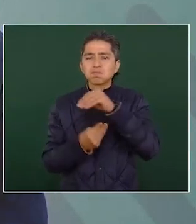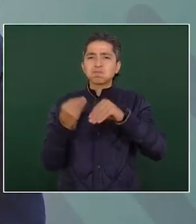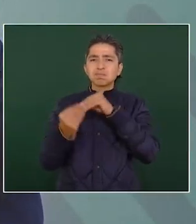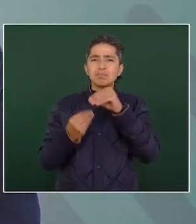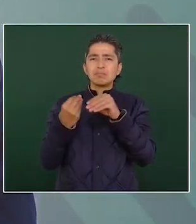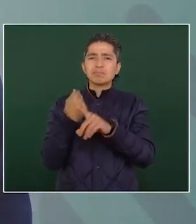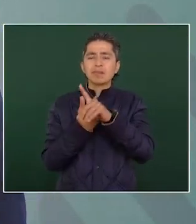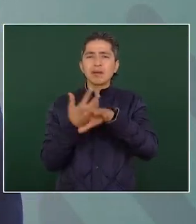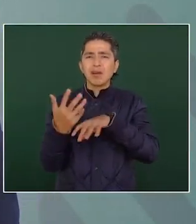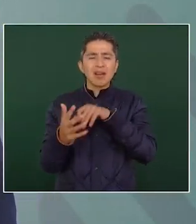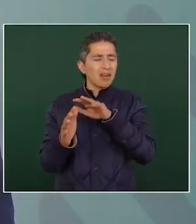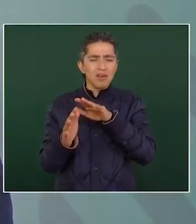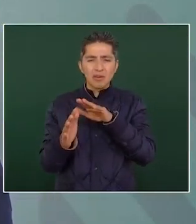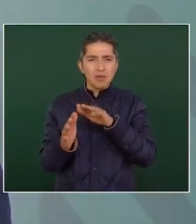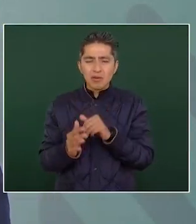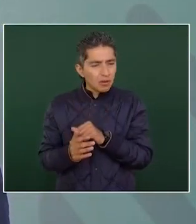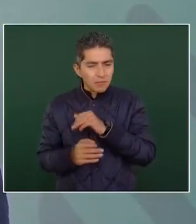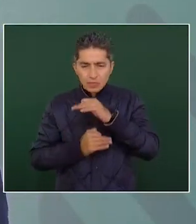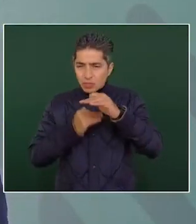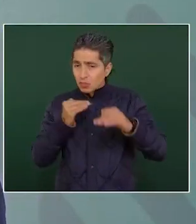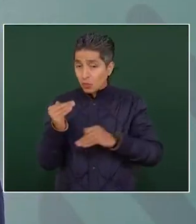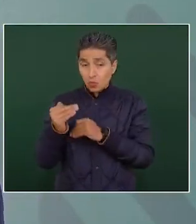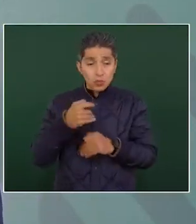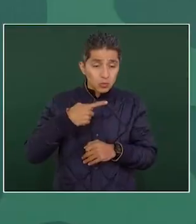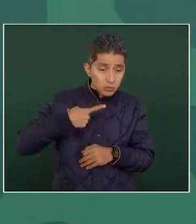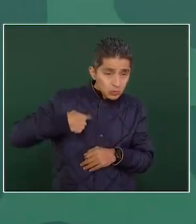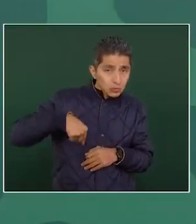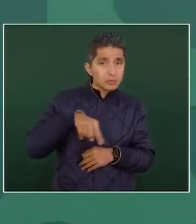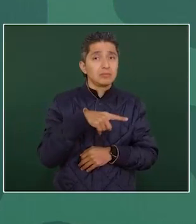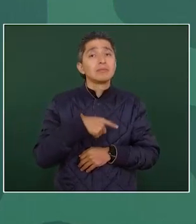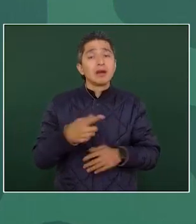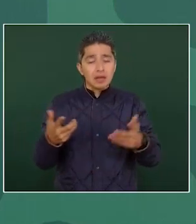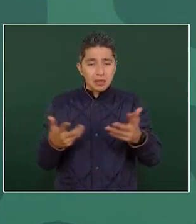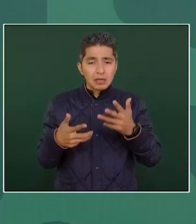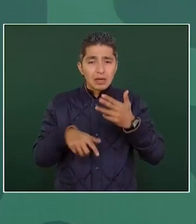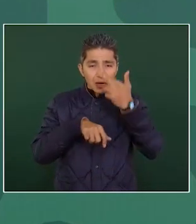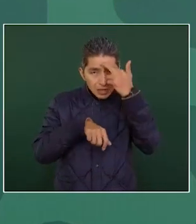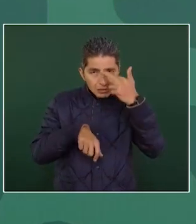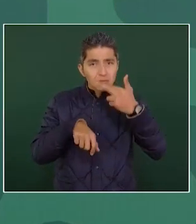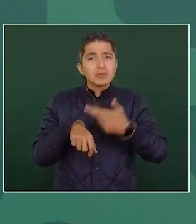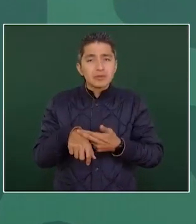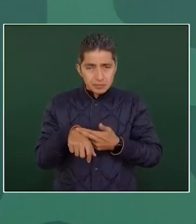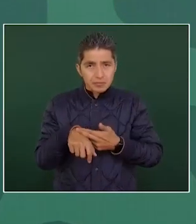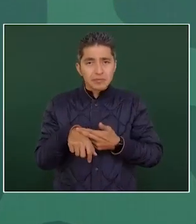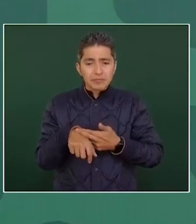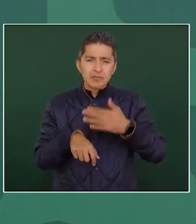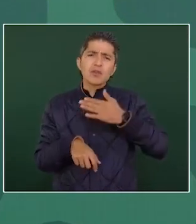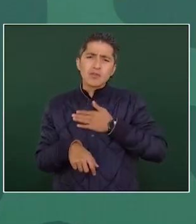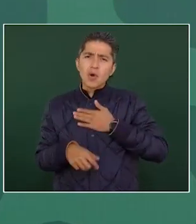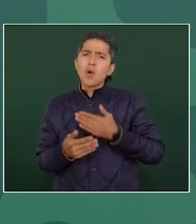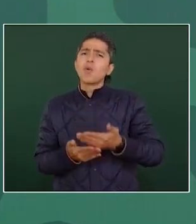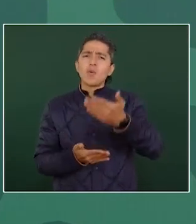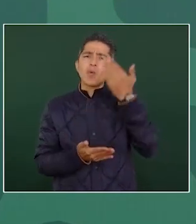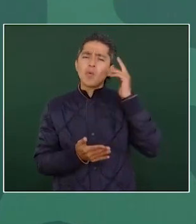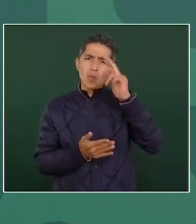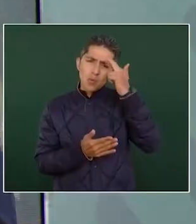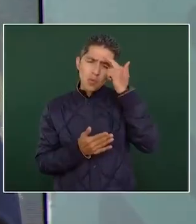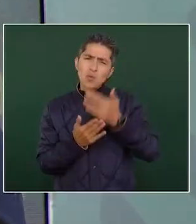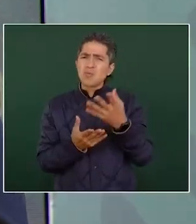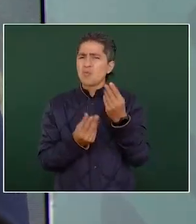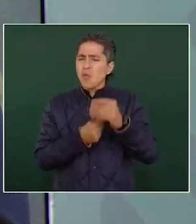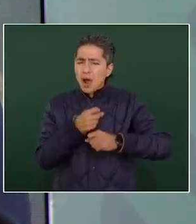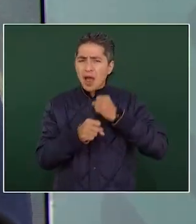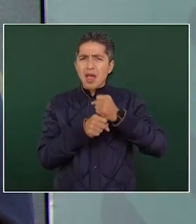Todos tenemos que actuar de manera responsable. Yo fui dirigente, opositor, por muchos